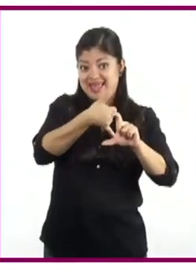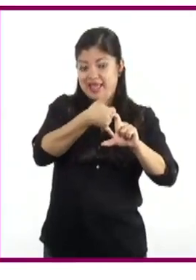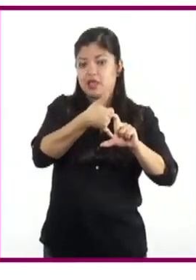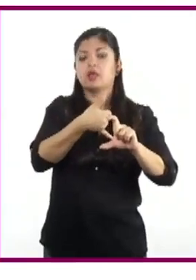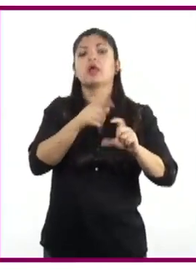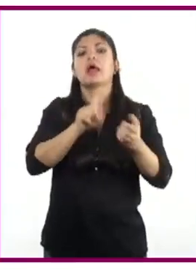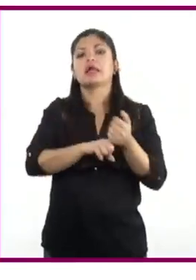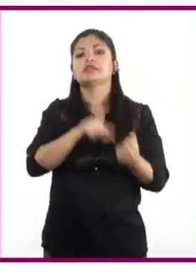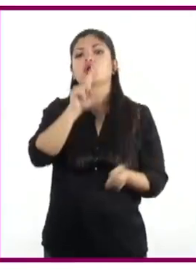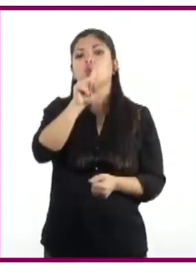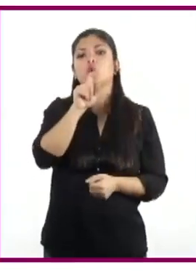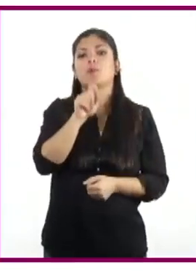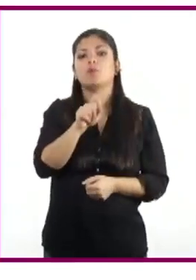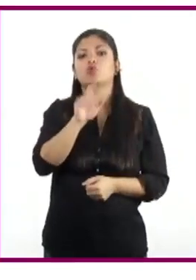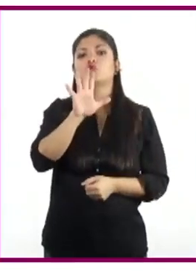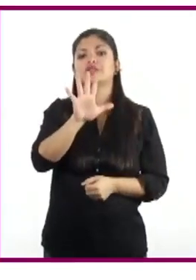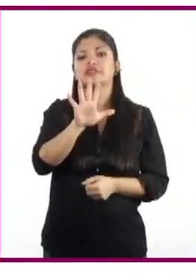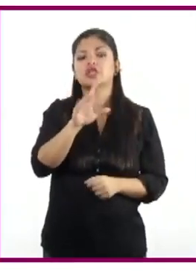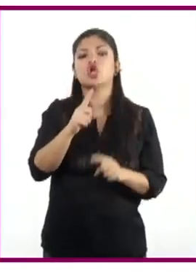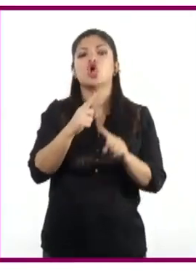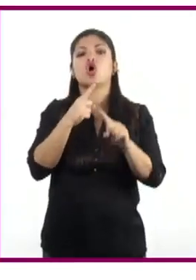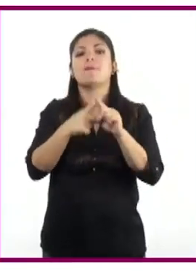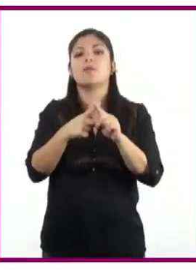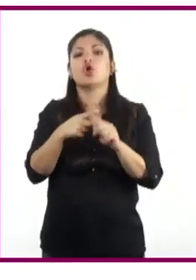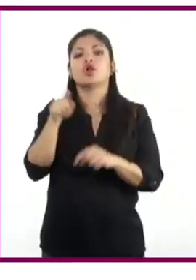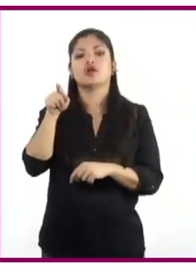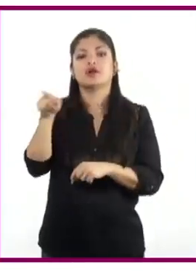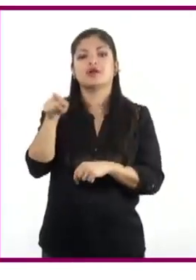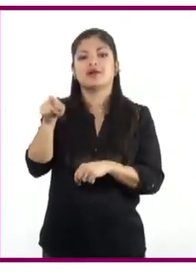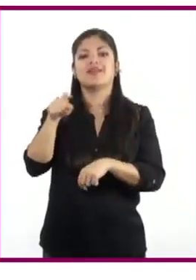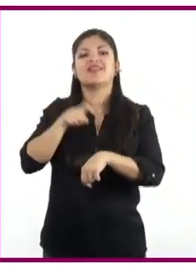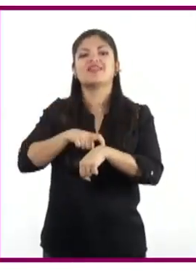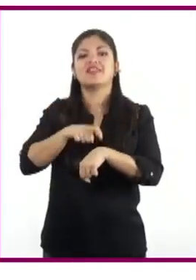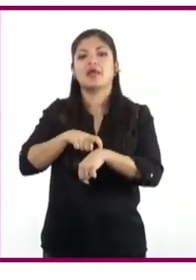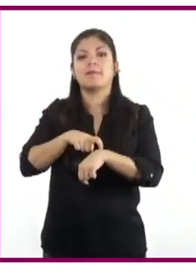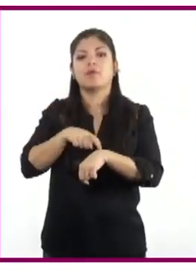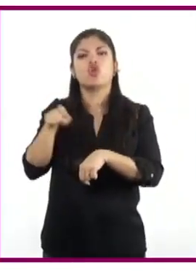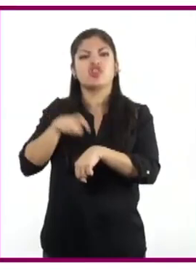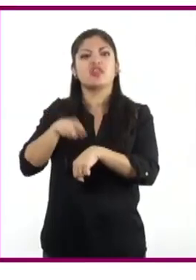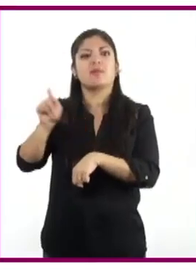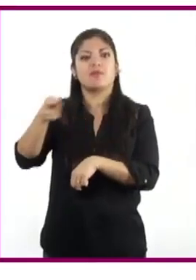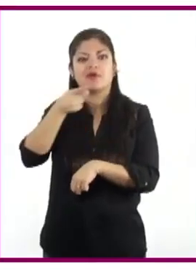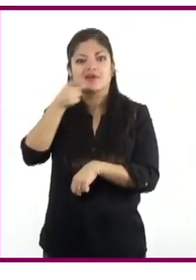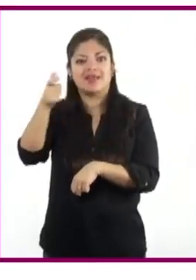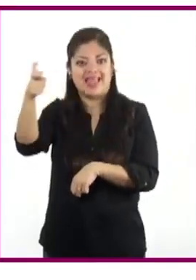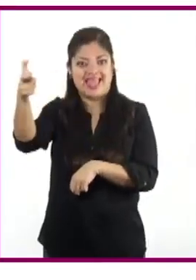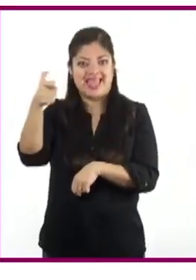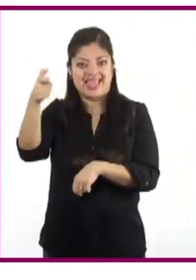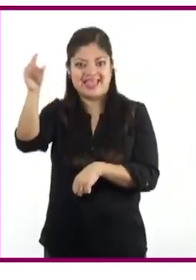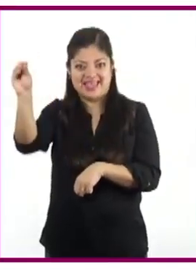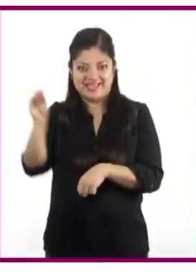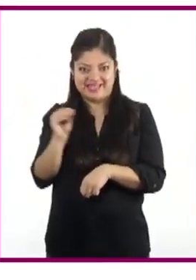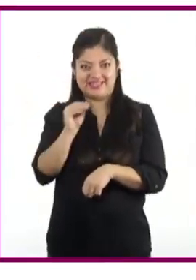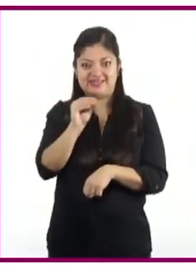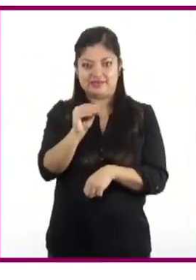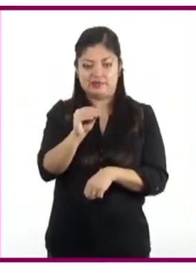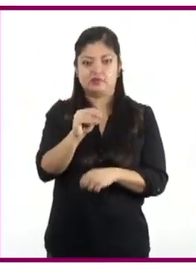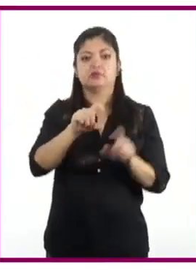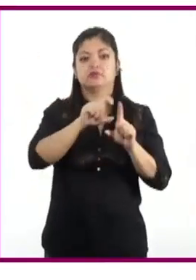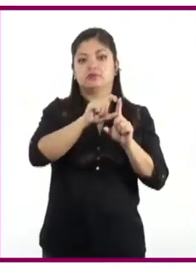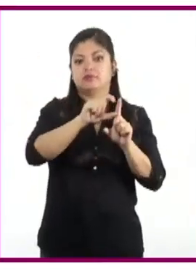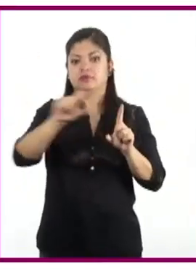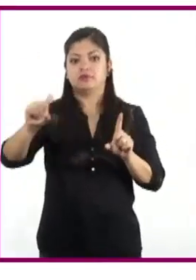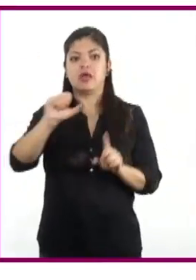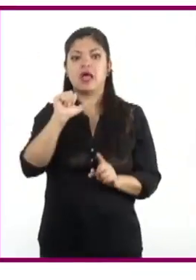a 1.5 por el valor del tiempo, que es x. Esta es la